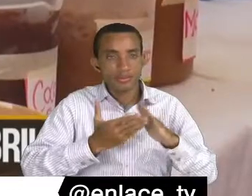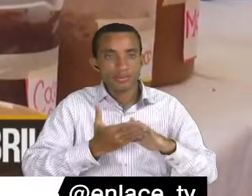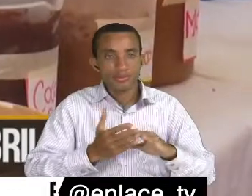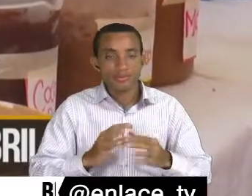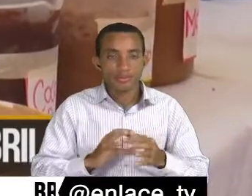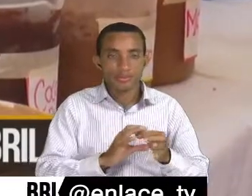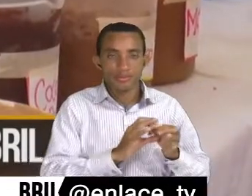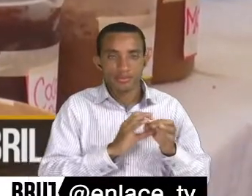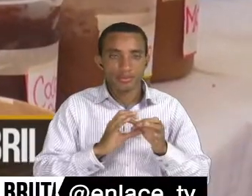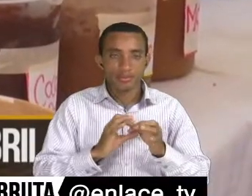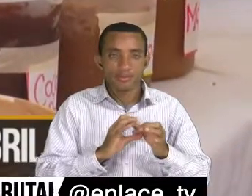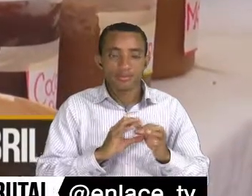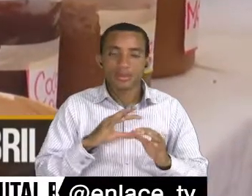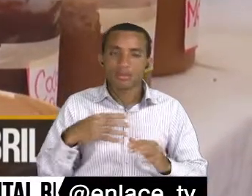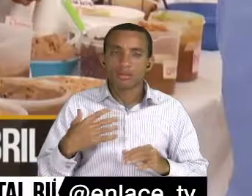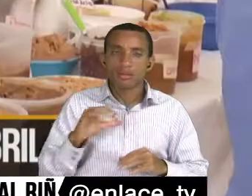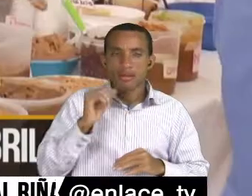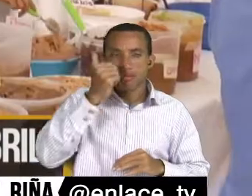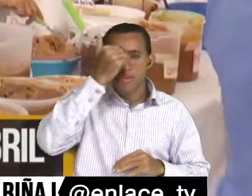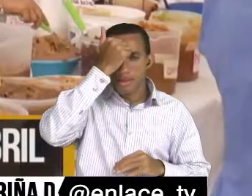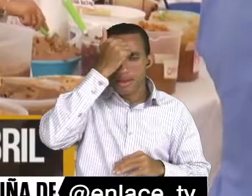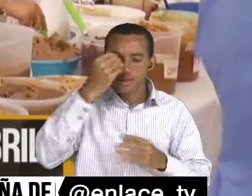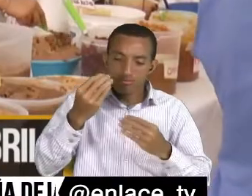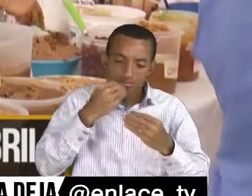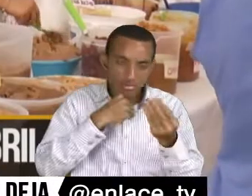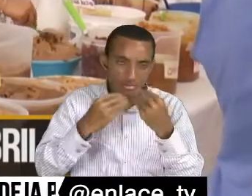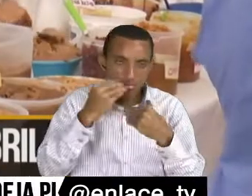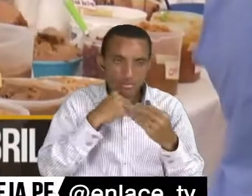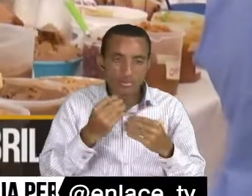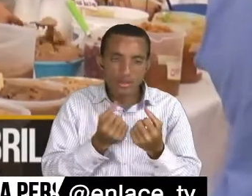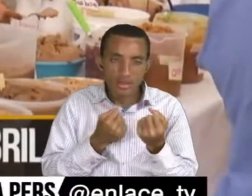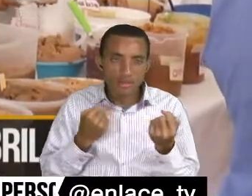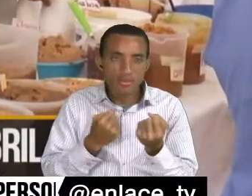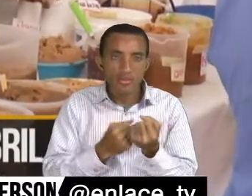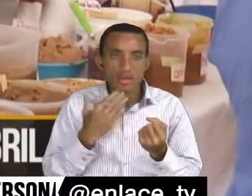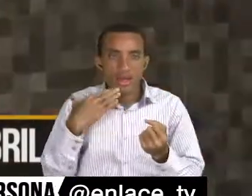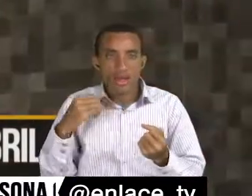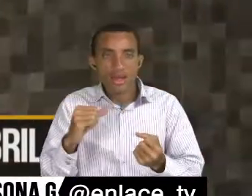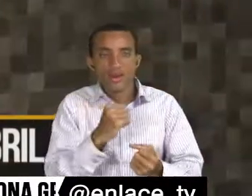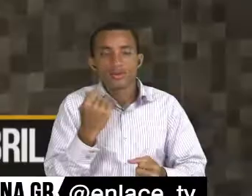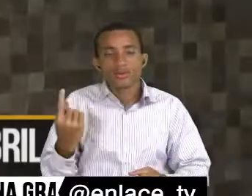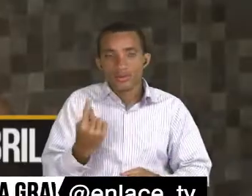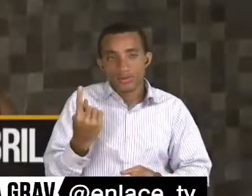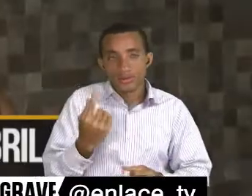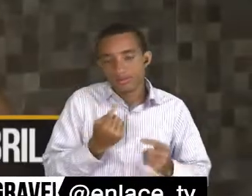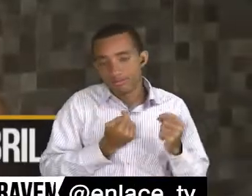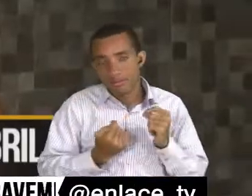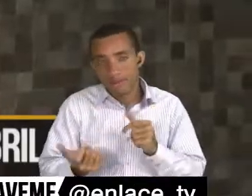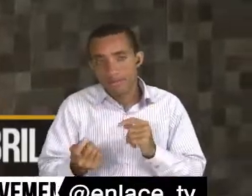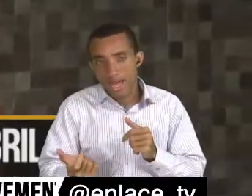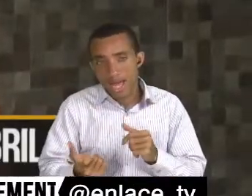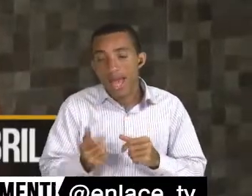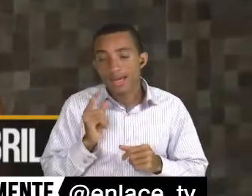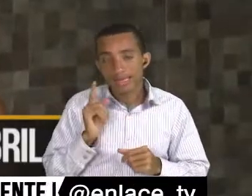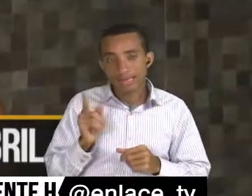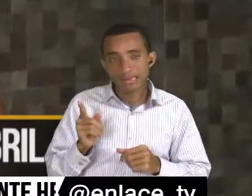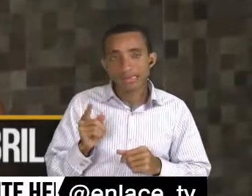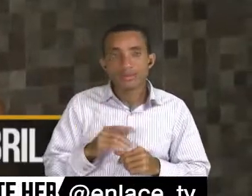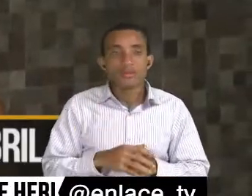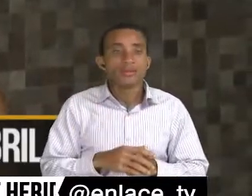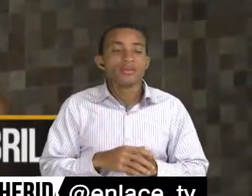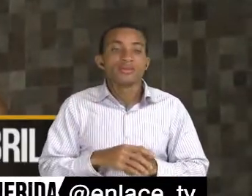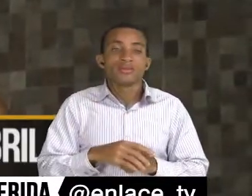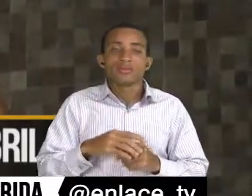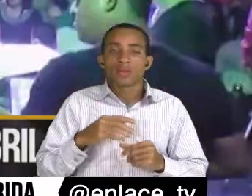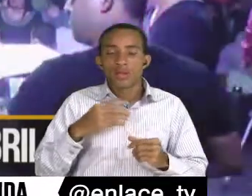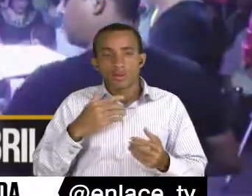La gastronomía será protagonista durante las festividades y el apoyo a las mujeres cabeza de hogar es evidente. Tenemos varios conciertos en los diferentes festivales